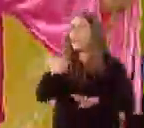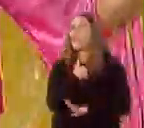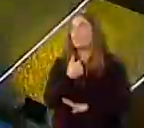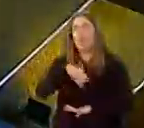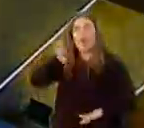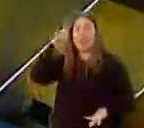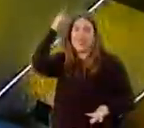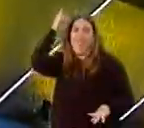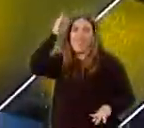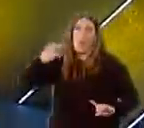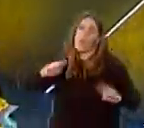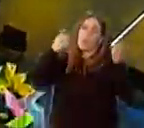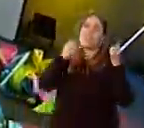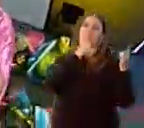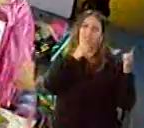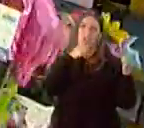viejo